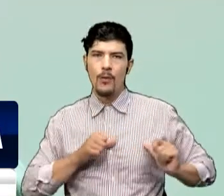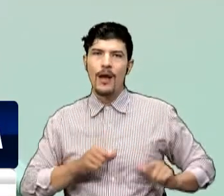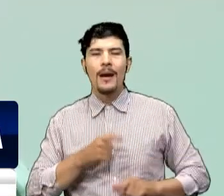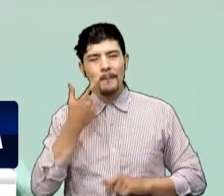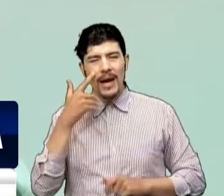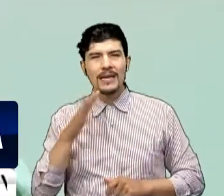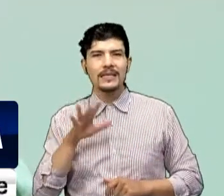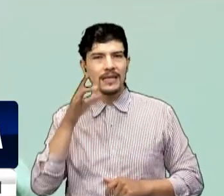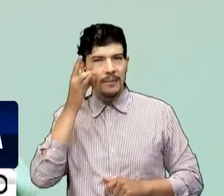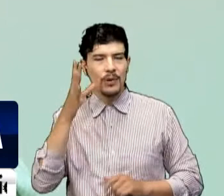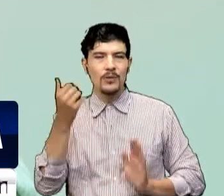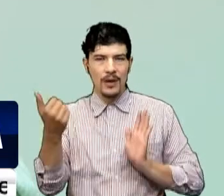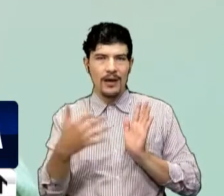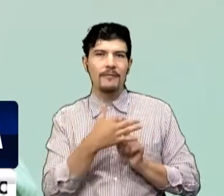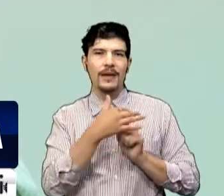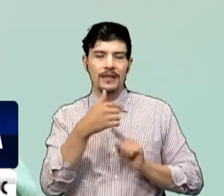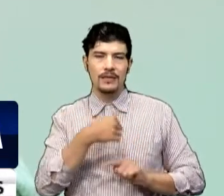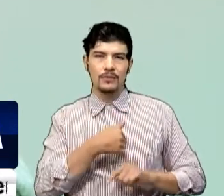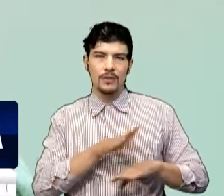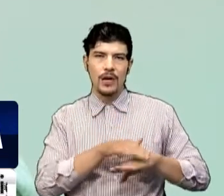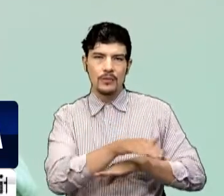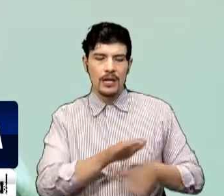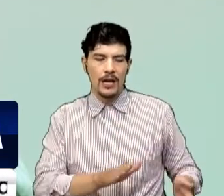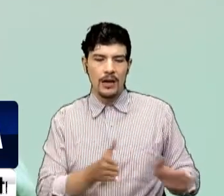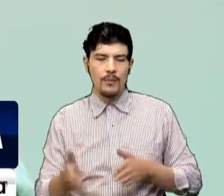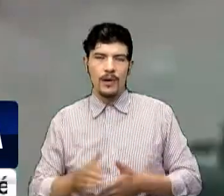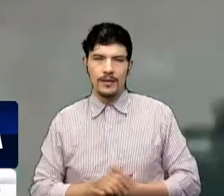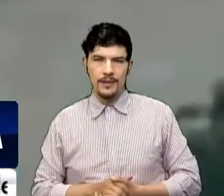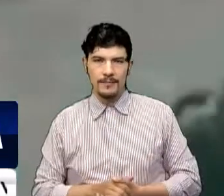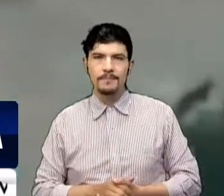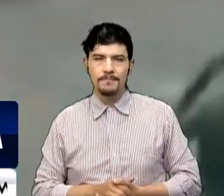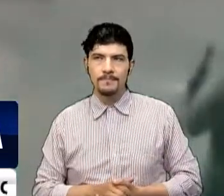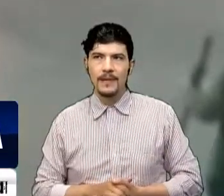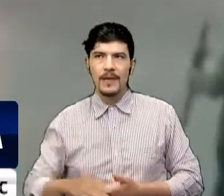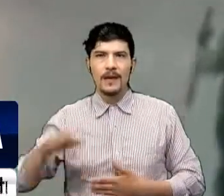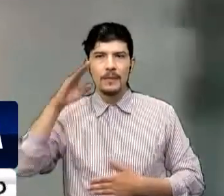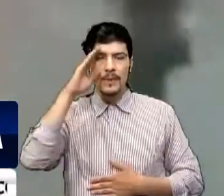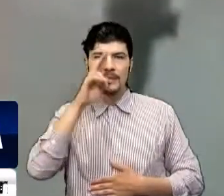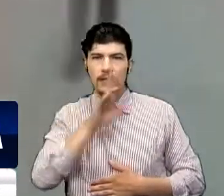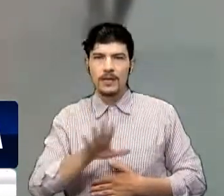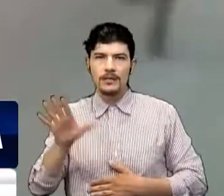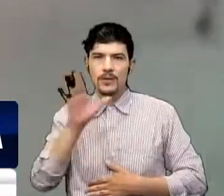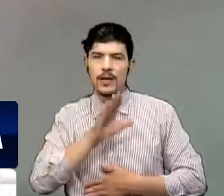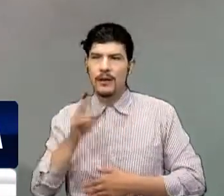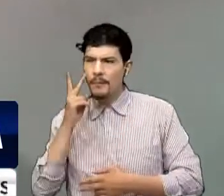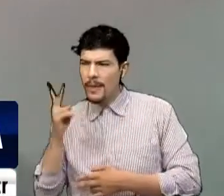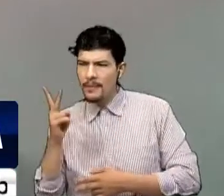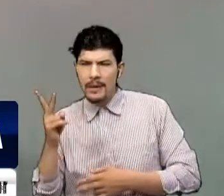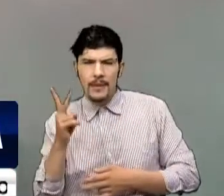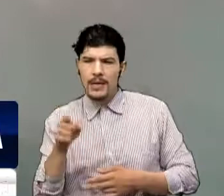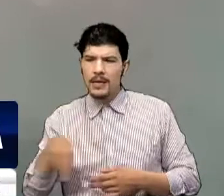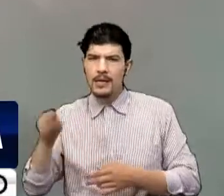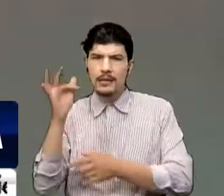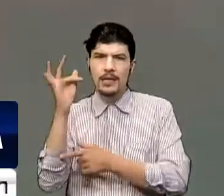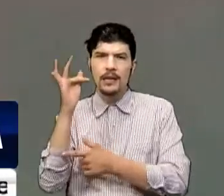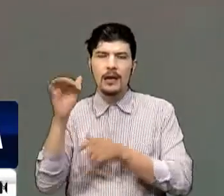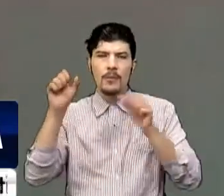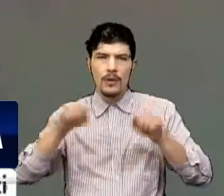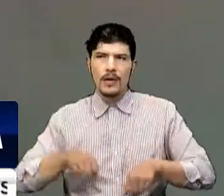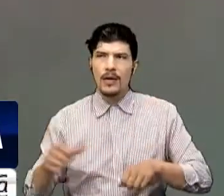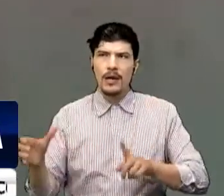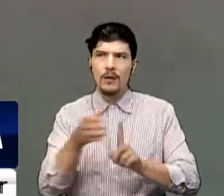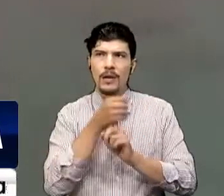considera que pudo haber sido el que le causara la muerte con arma blanca. La policía se apoya con testigos en el sitio para poder encontrar